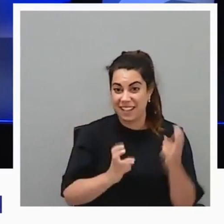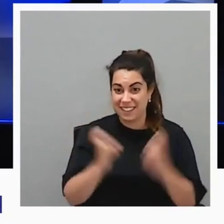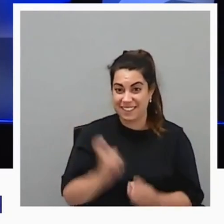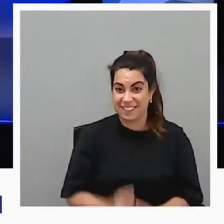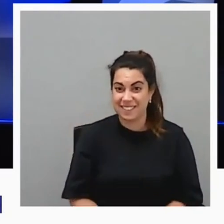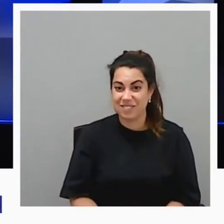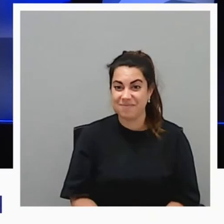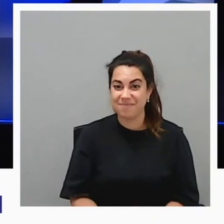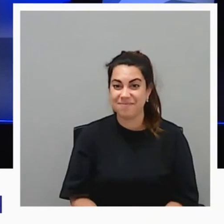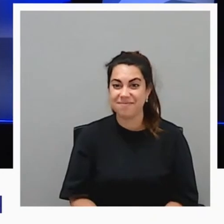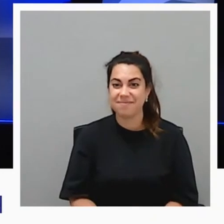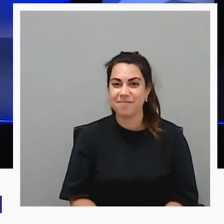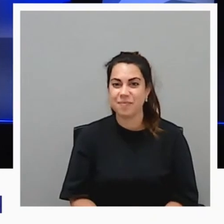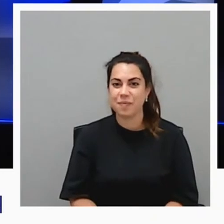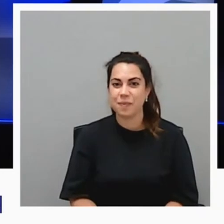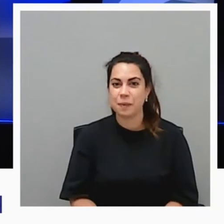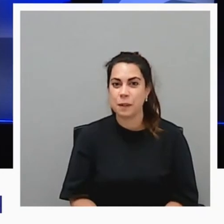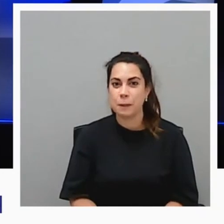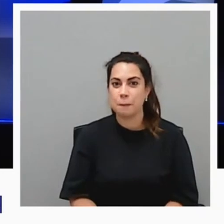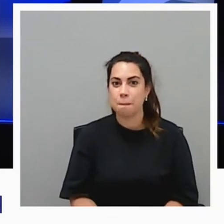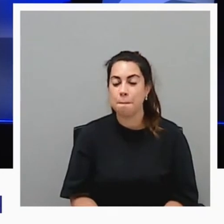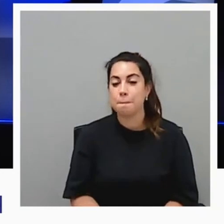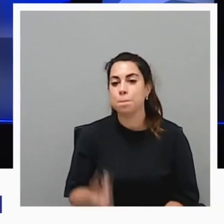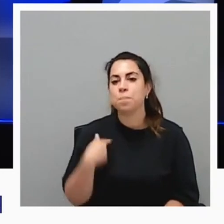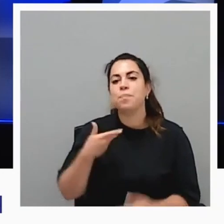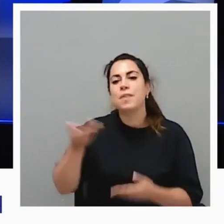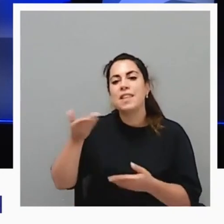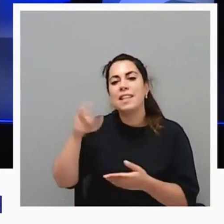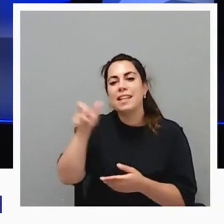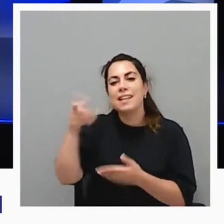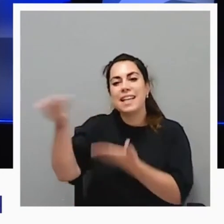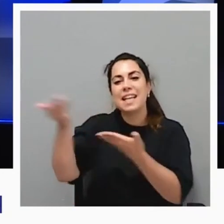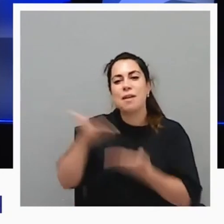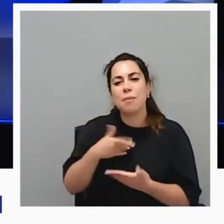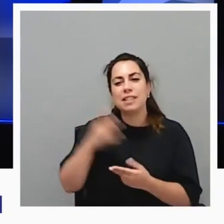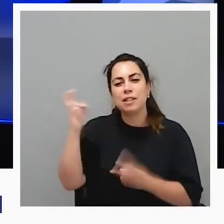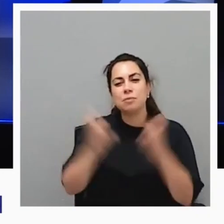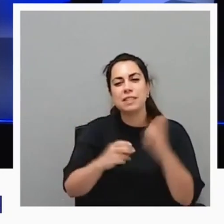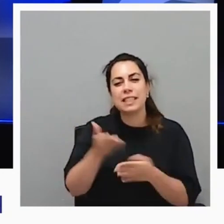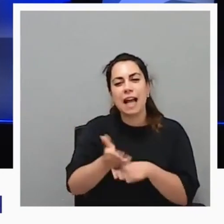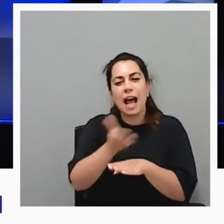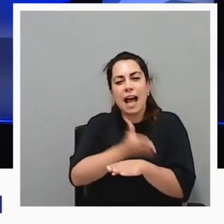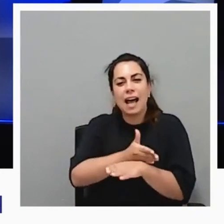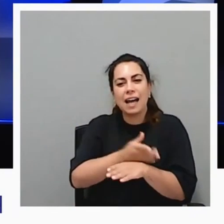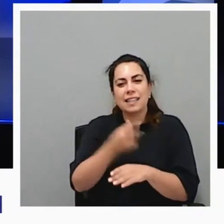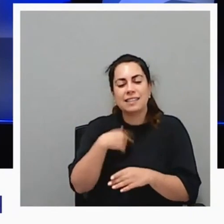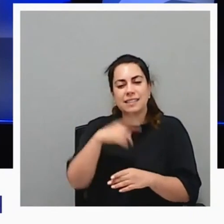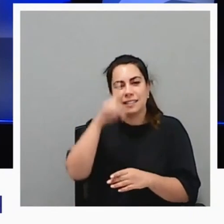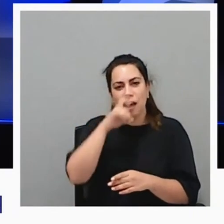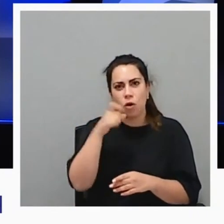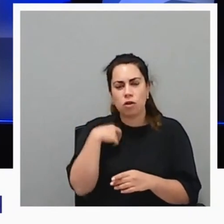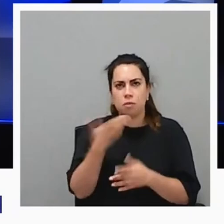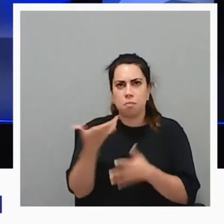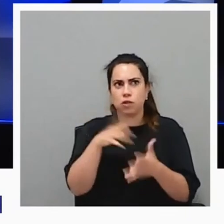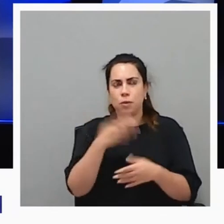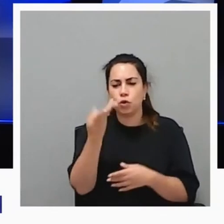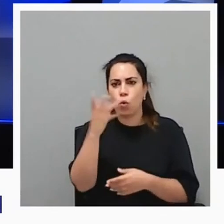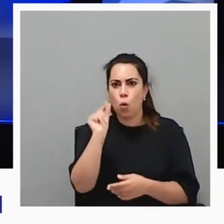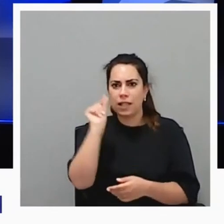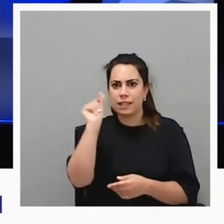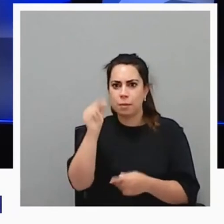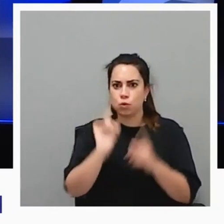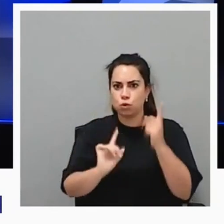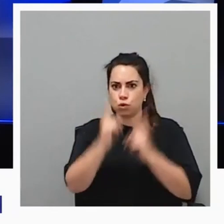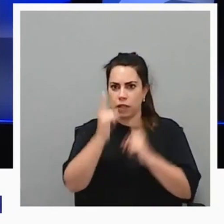Antes de recibir a nuestros invitados, con quien vamos a tener un buen ratito de charla, recordar la mecánica: serán aproximadamente 40 minutos de conversación